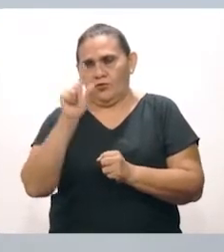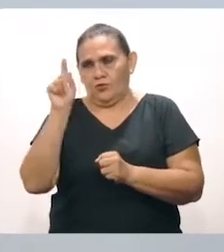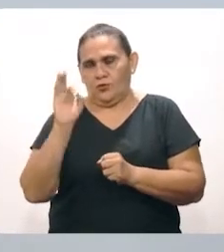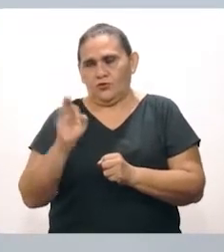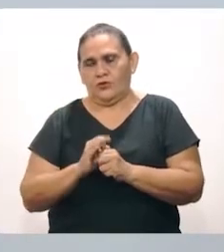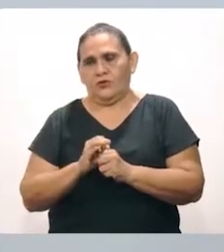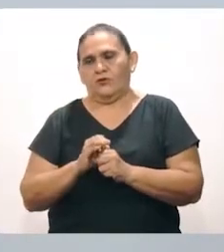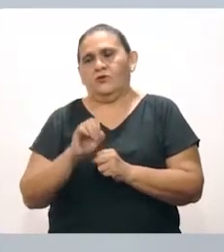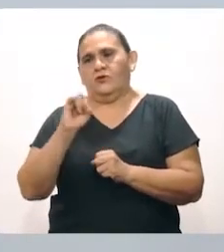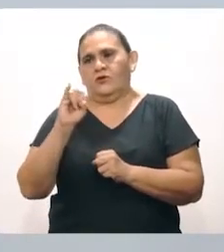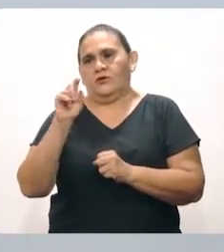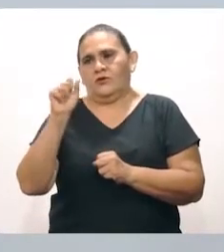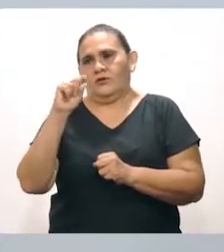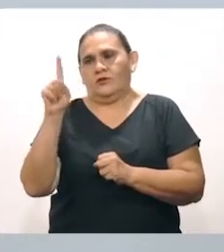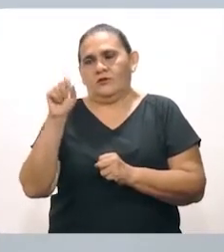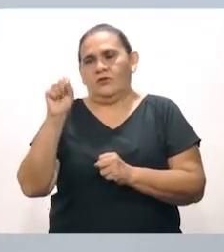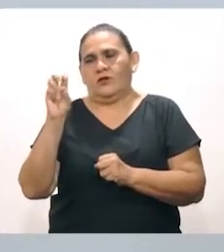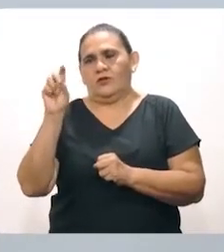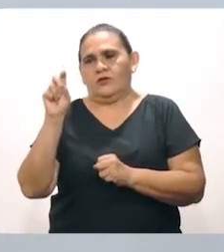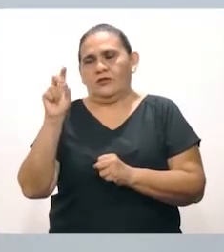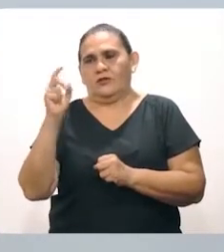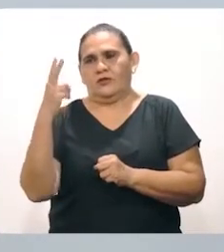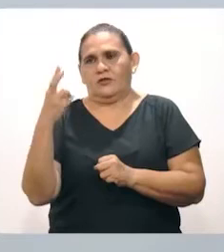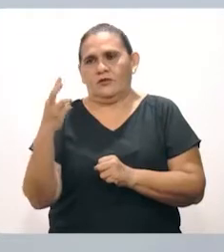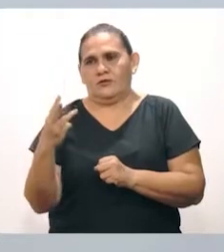Izamal 33.8%, Aquil